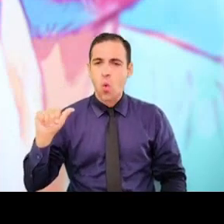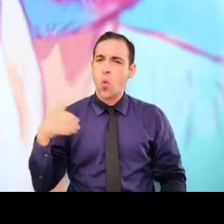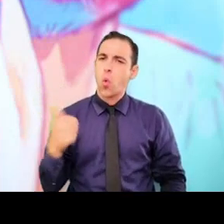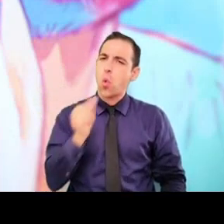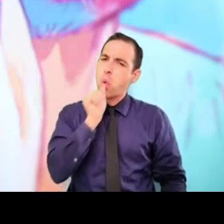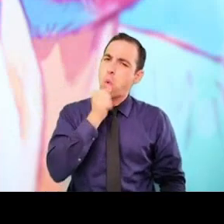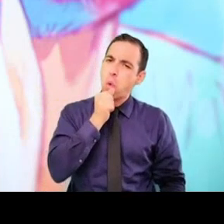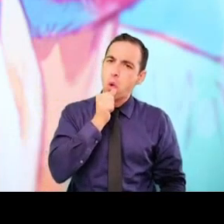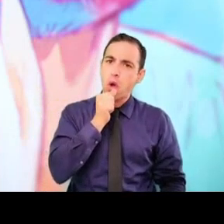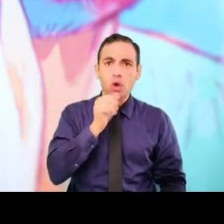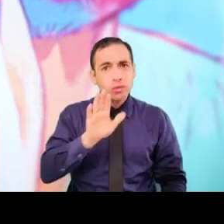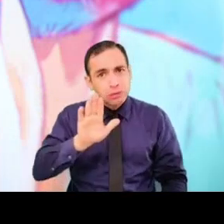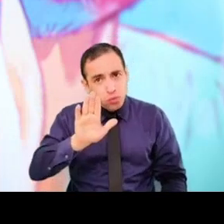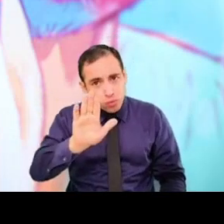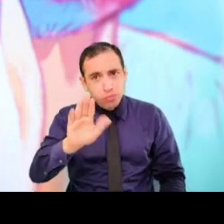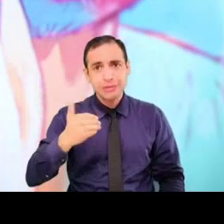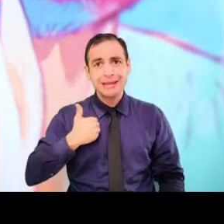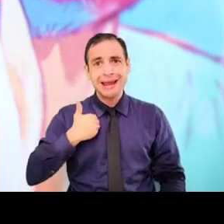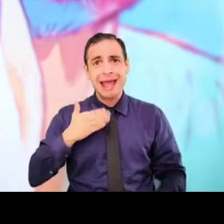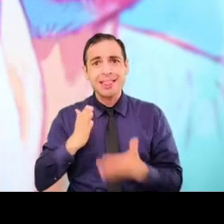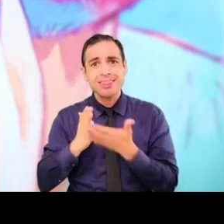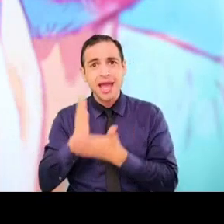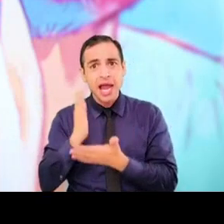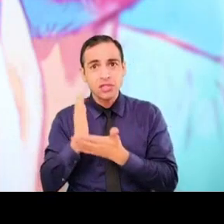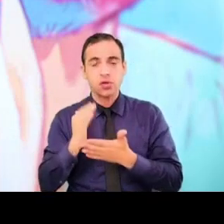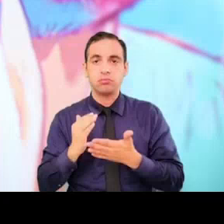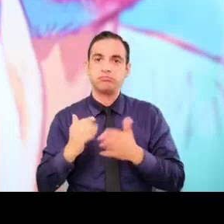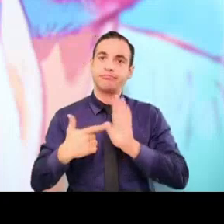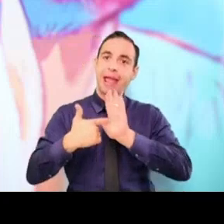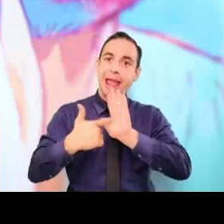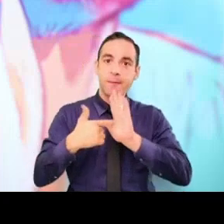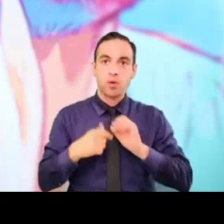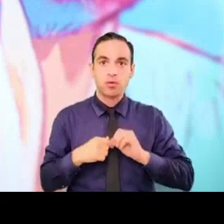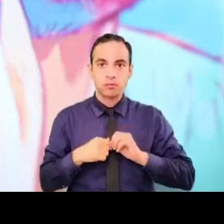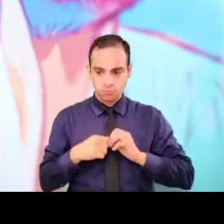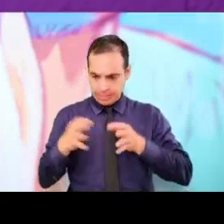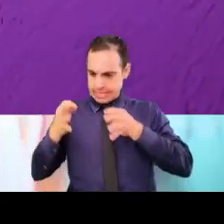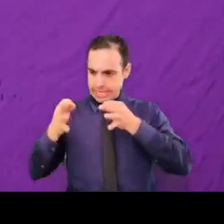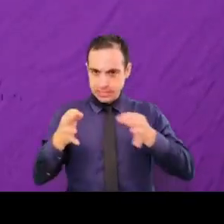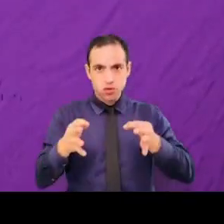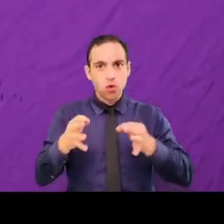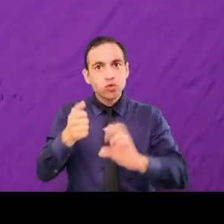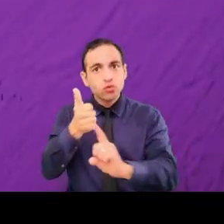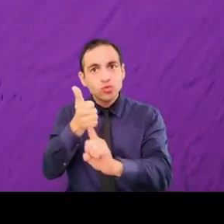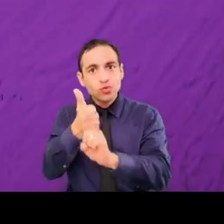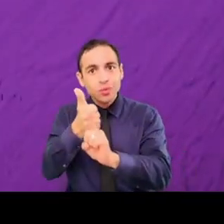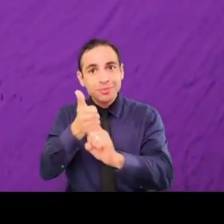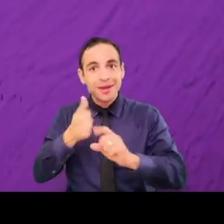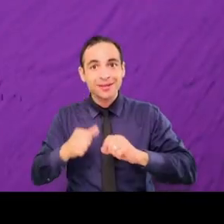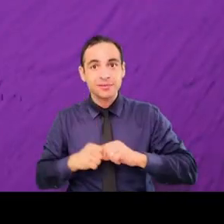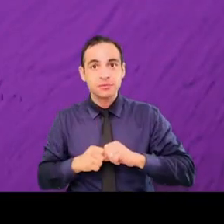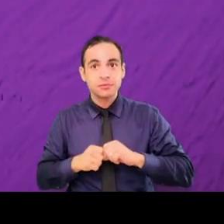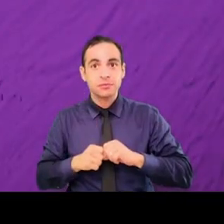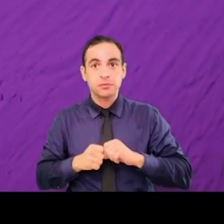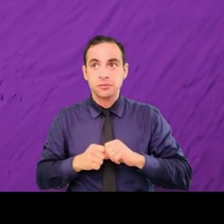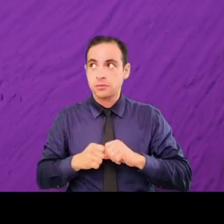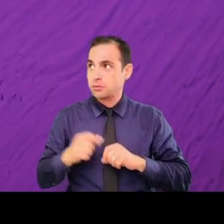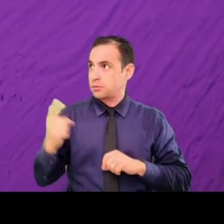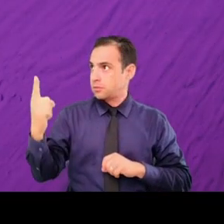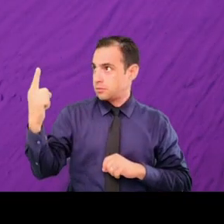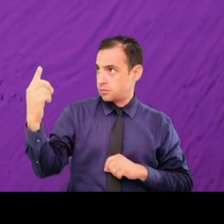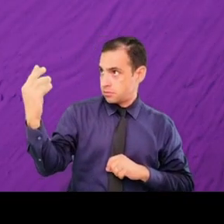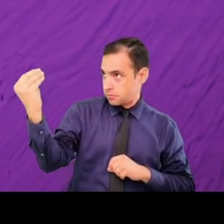de poder control y violencia tiene derechos por ejemplo tiene derecho a tomar sus propias decisiones